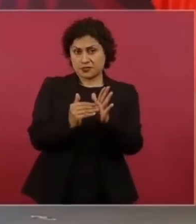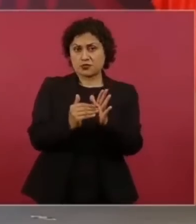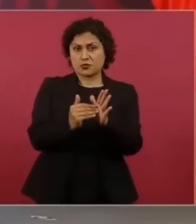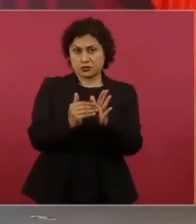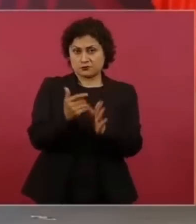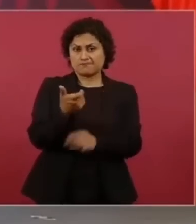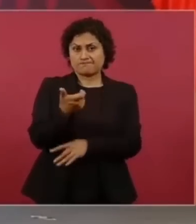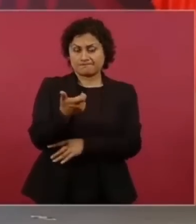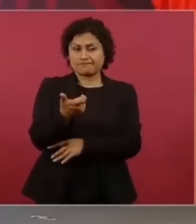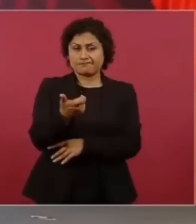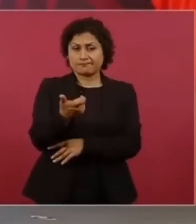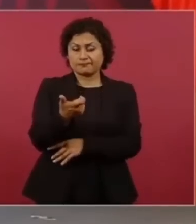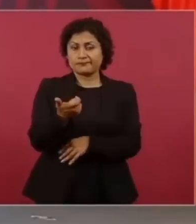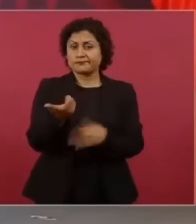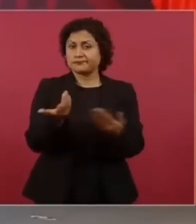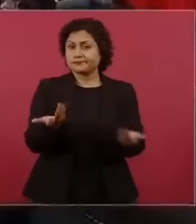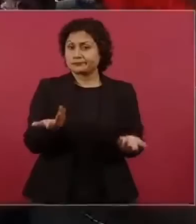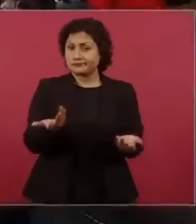Eso es